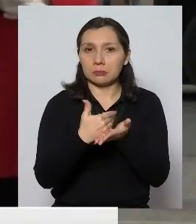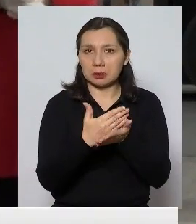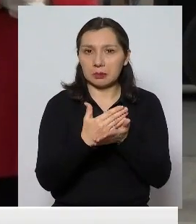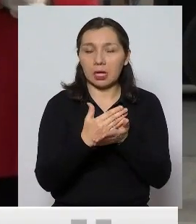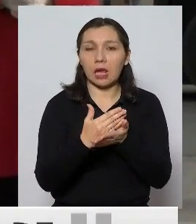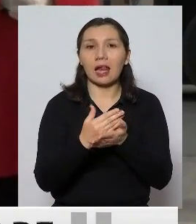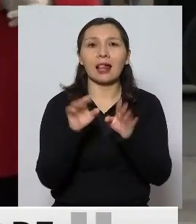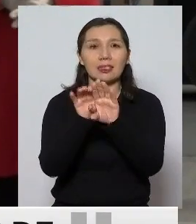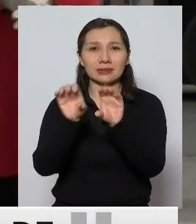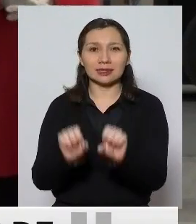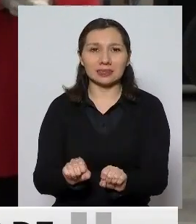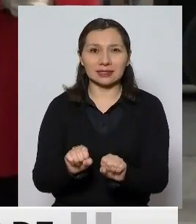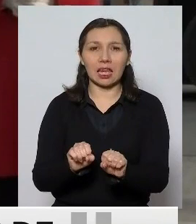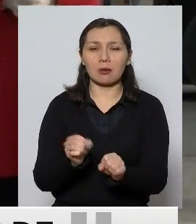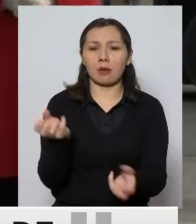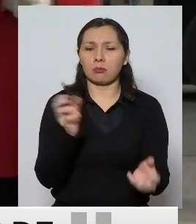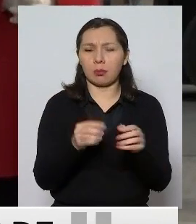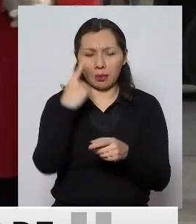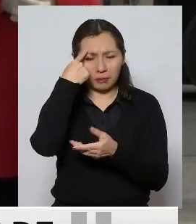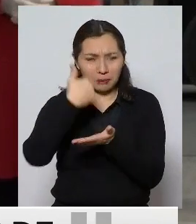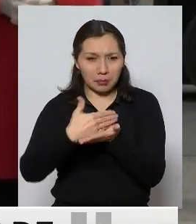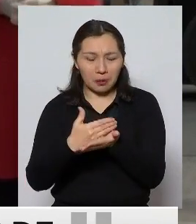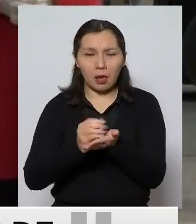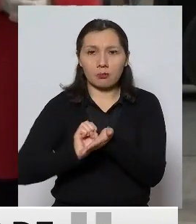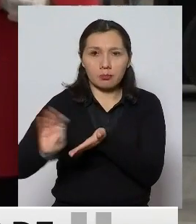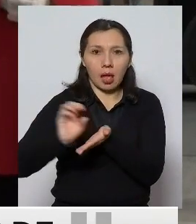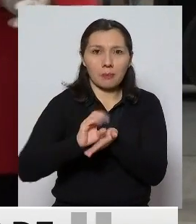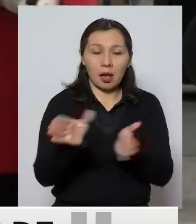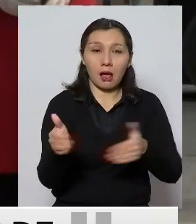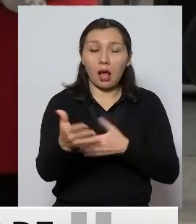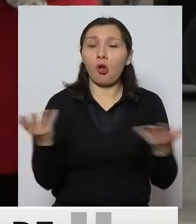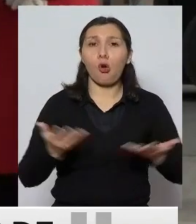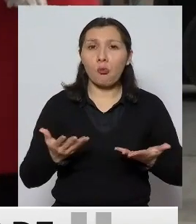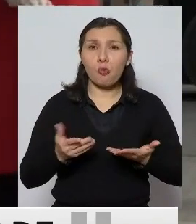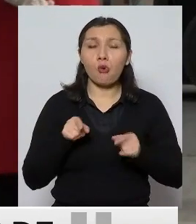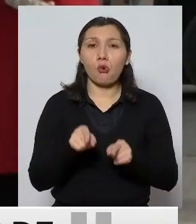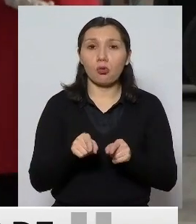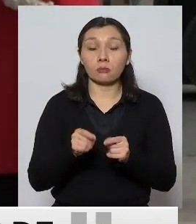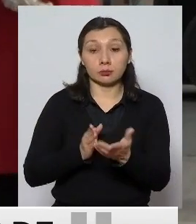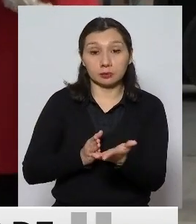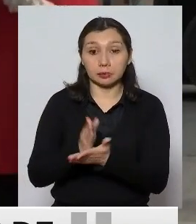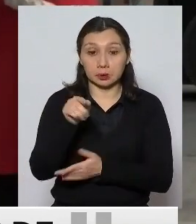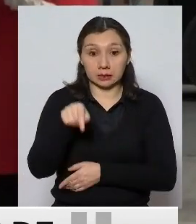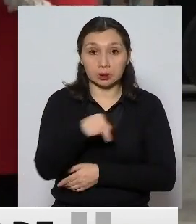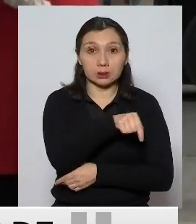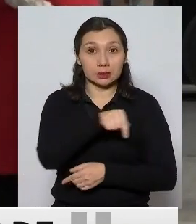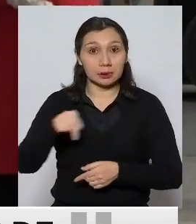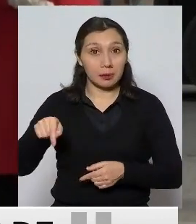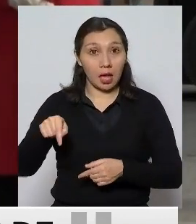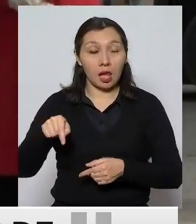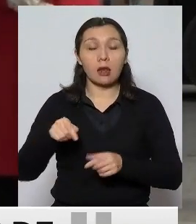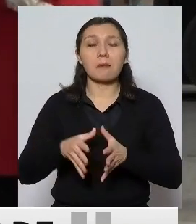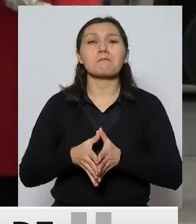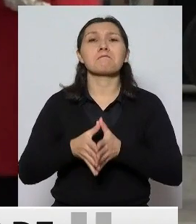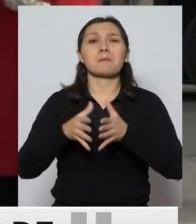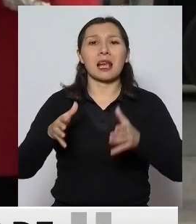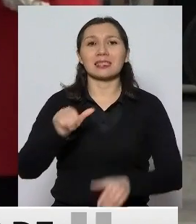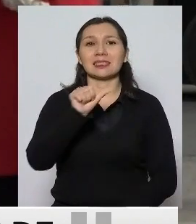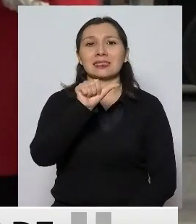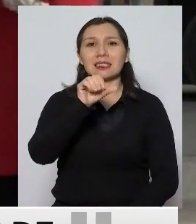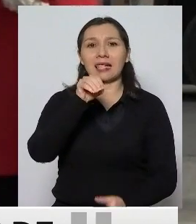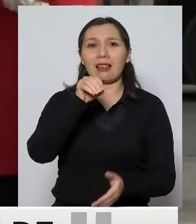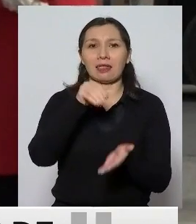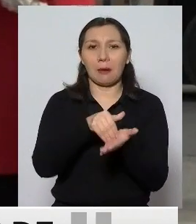organizado nuestro sistema de producción, logística y distribución de forma tal que a partir de esta semana vamos a aumentar a